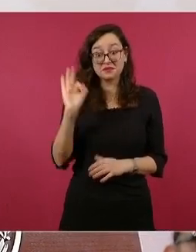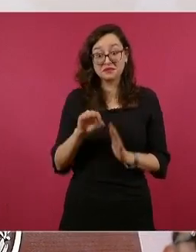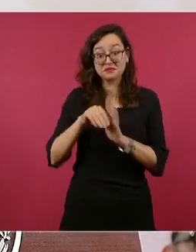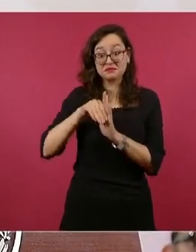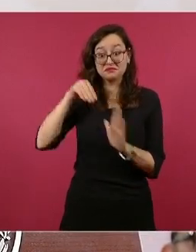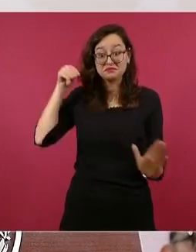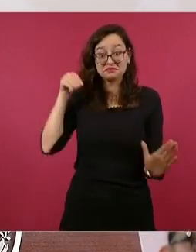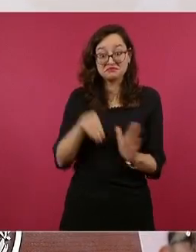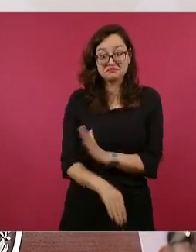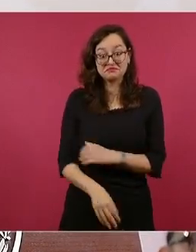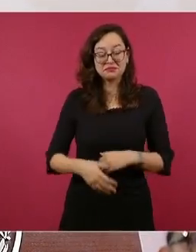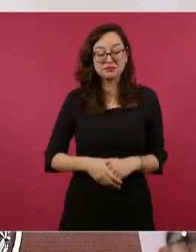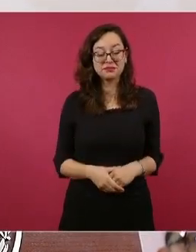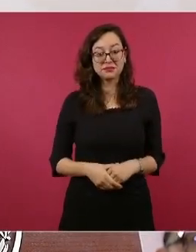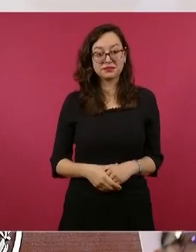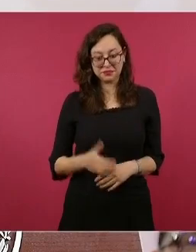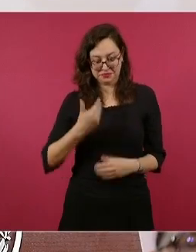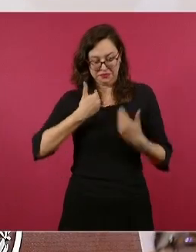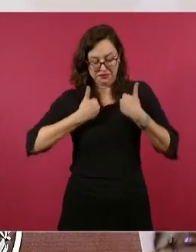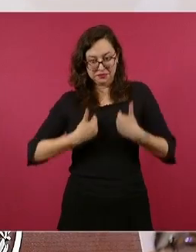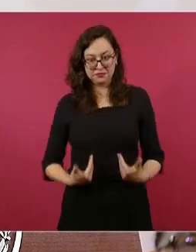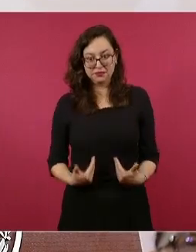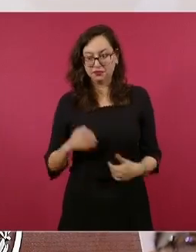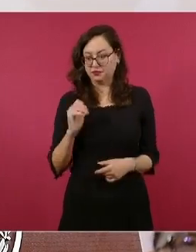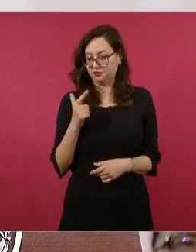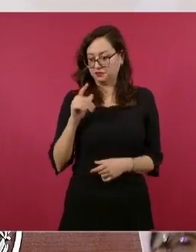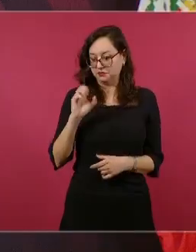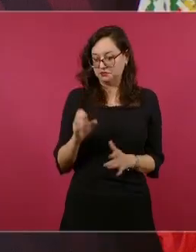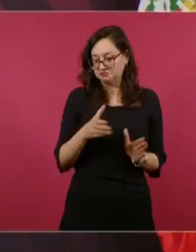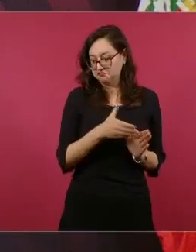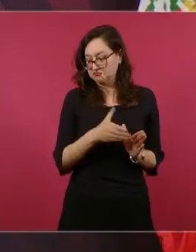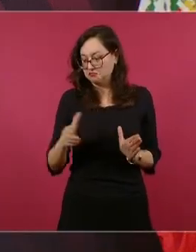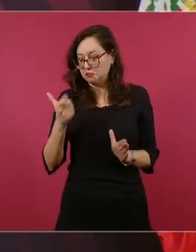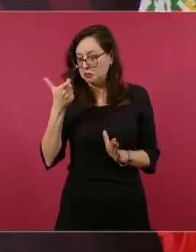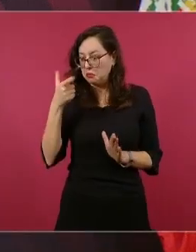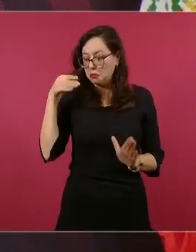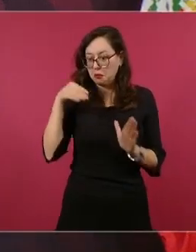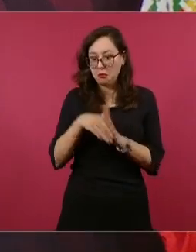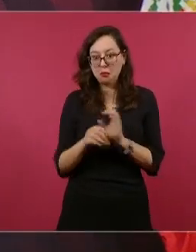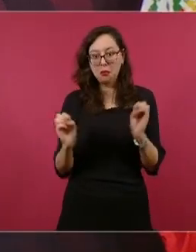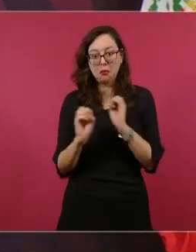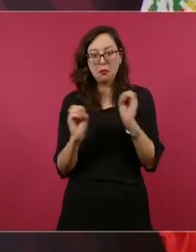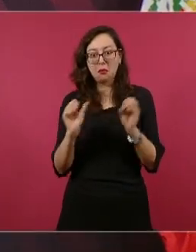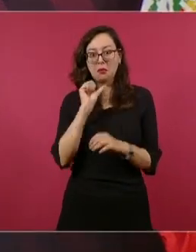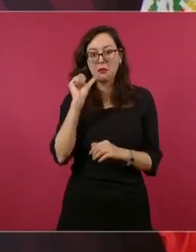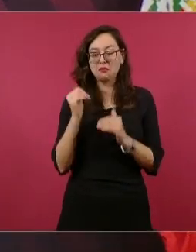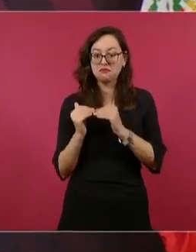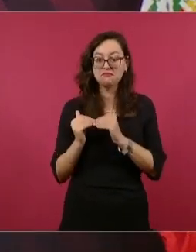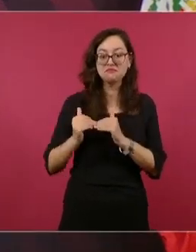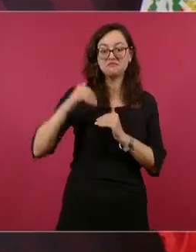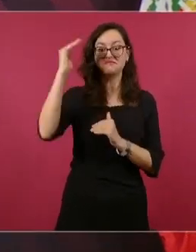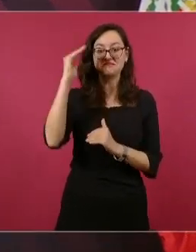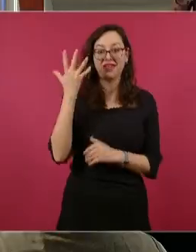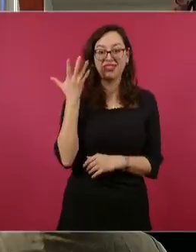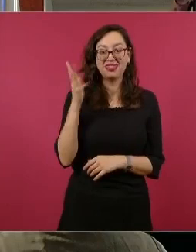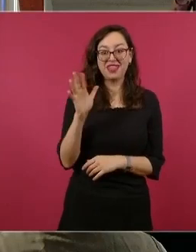el peso, se ha fortalecido 10 por ciento.